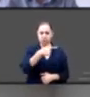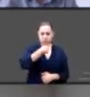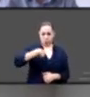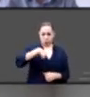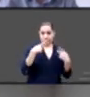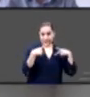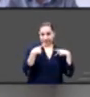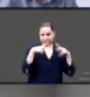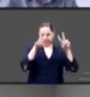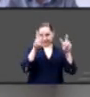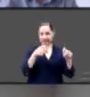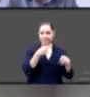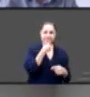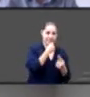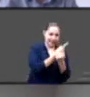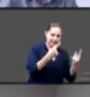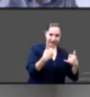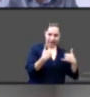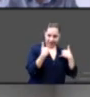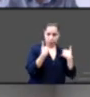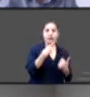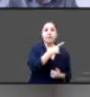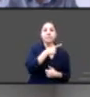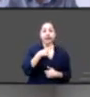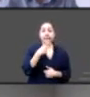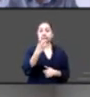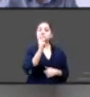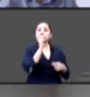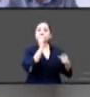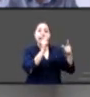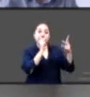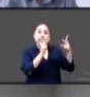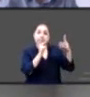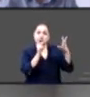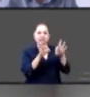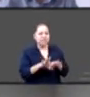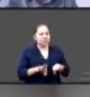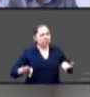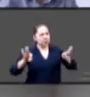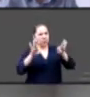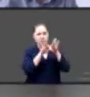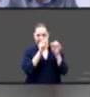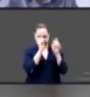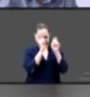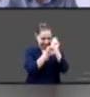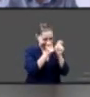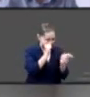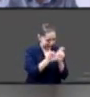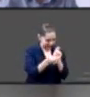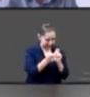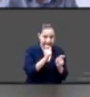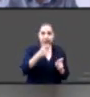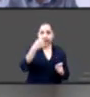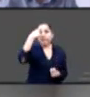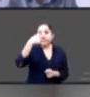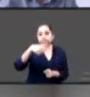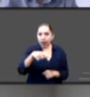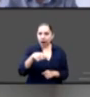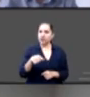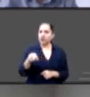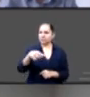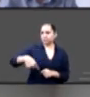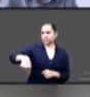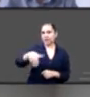adolescencia las orientaciones terminológicas para la protección de las niñas, niños y adolescentes contra la explotación y el abuso sexual. O